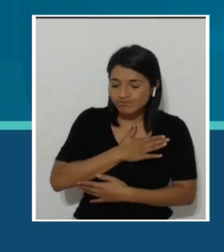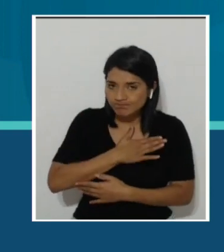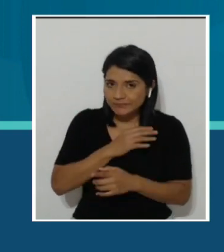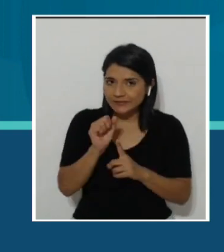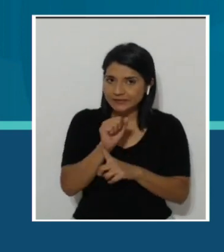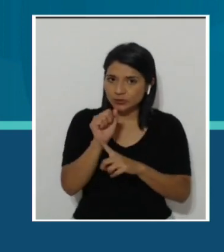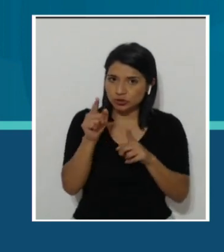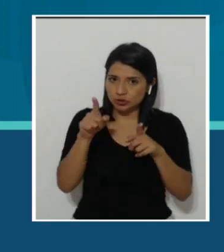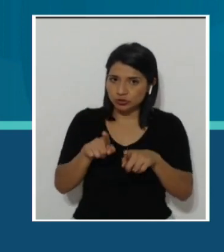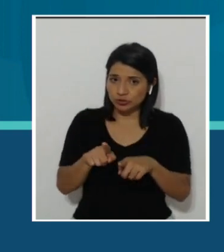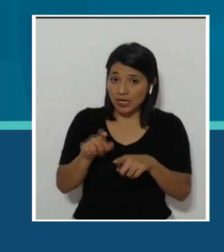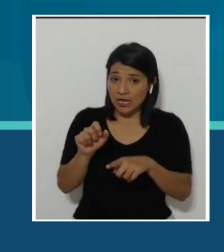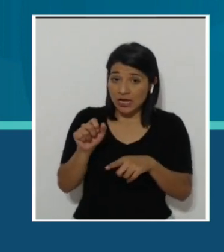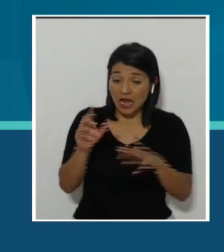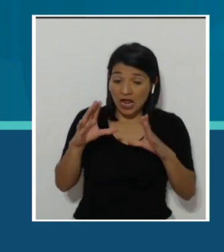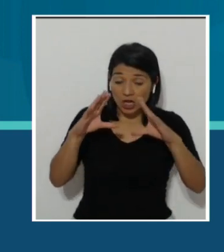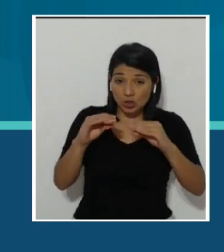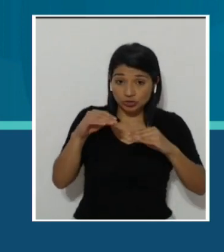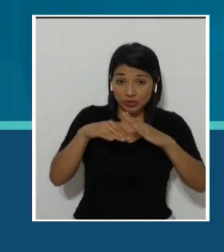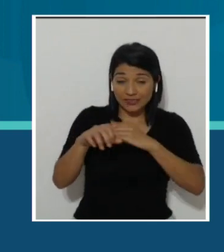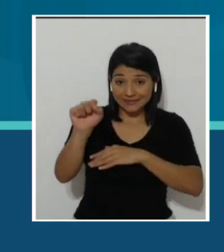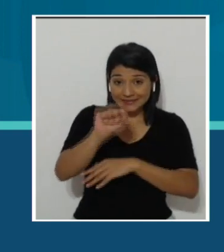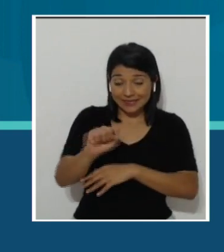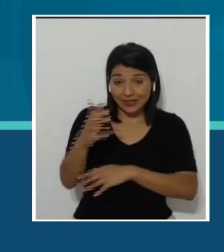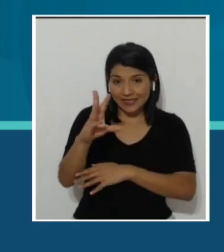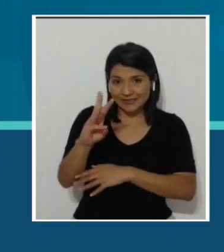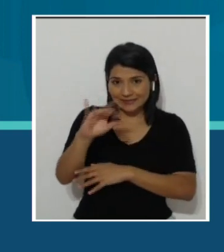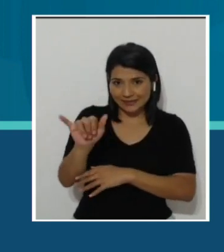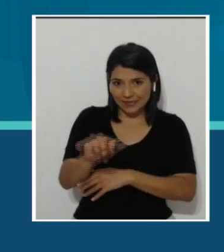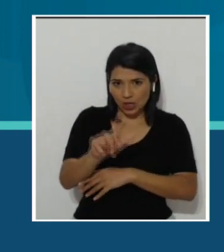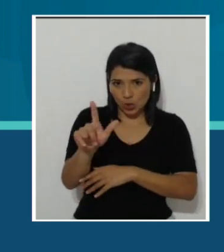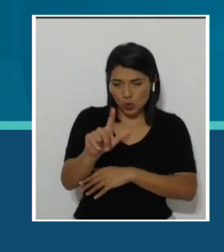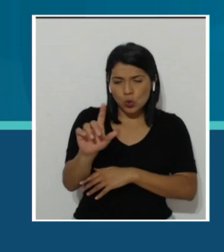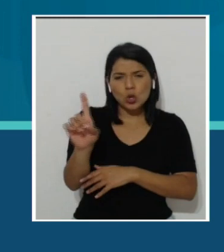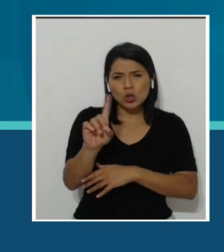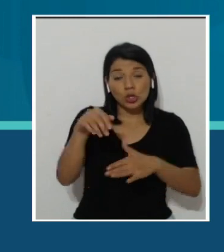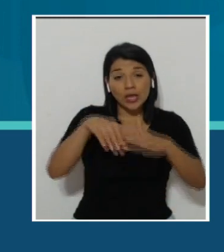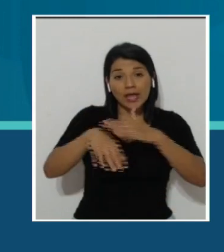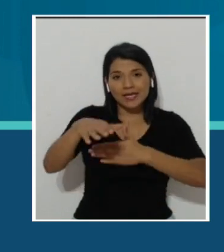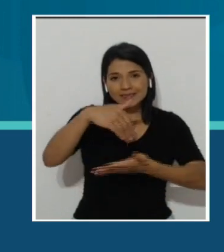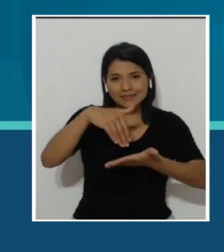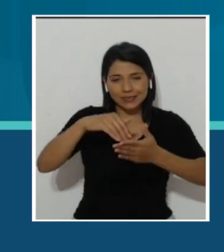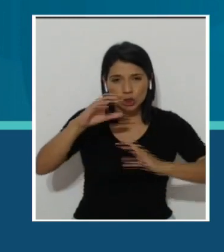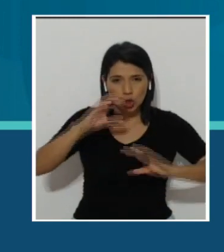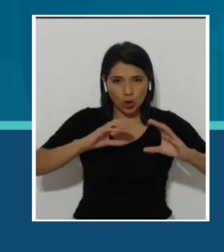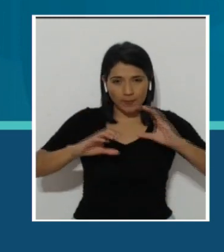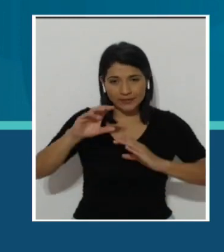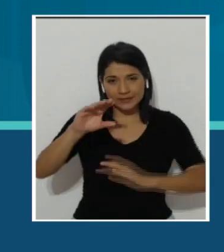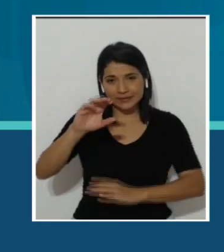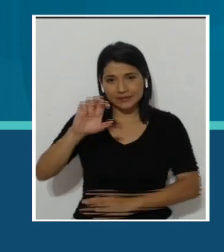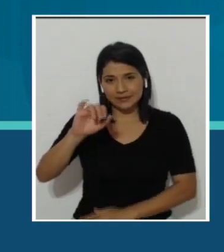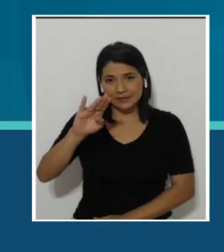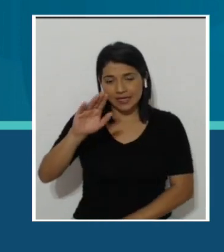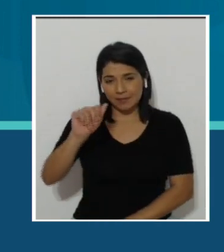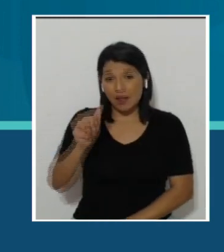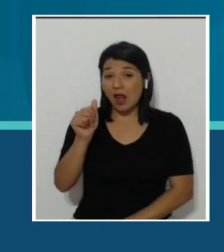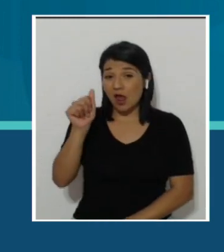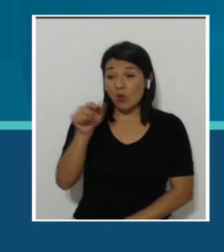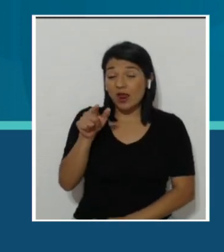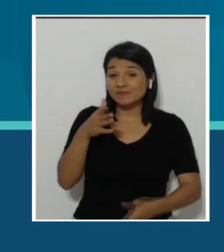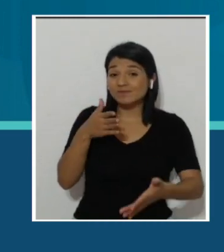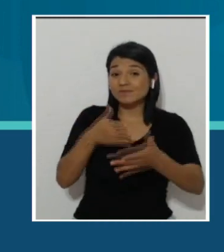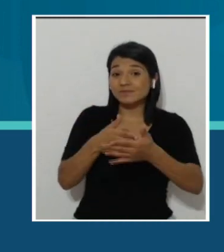sábado 16 de julio en nuestro local ubicado en el centro comercial La Ceiba en Alajuela, en el cual resultaron afectadas 2 de